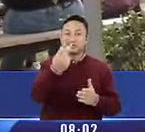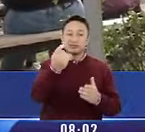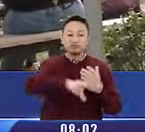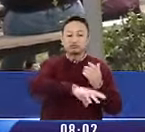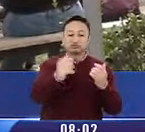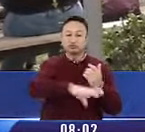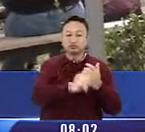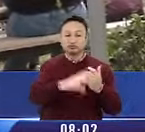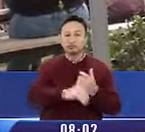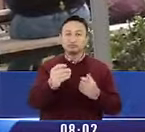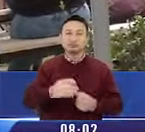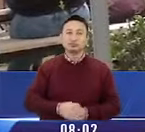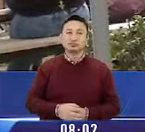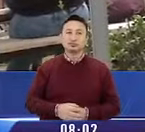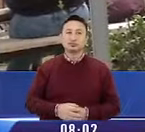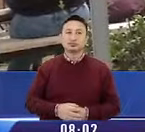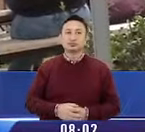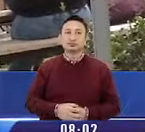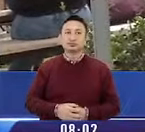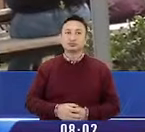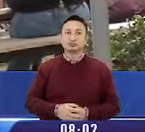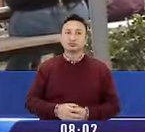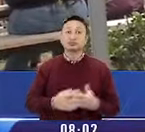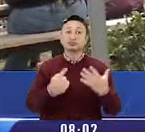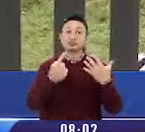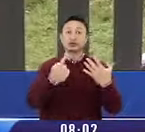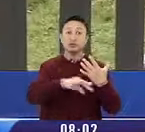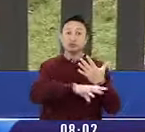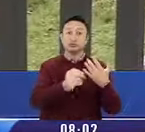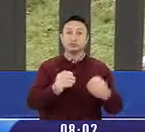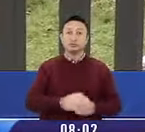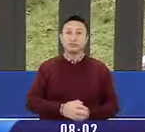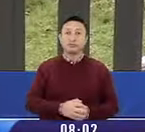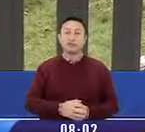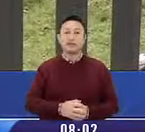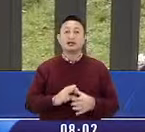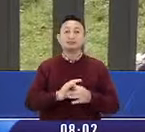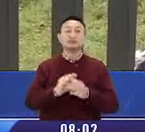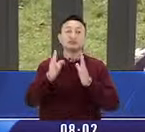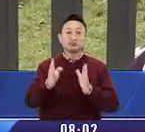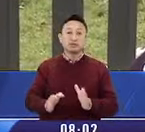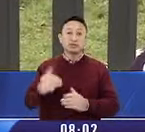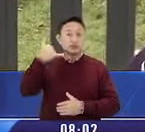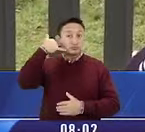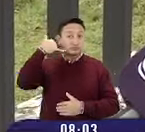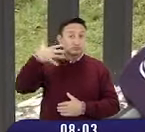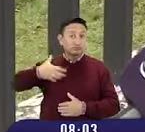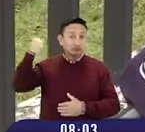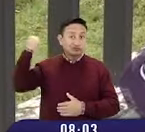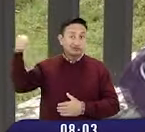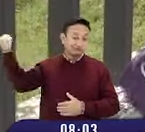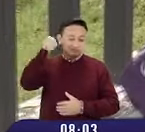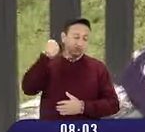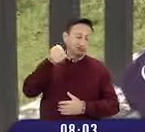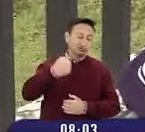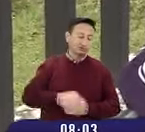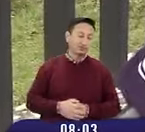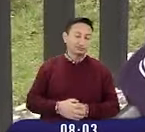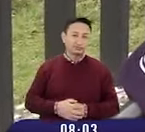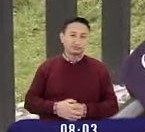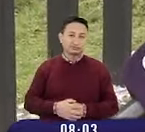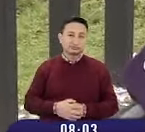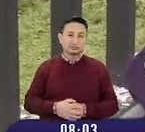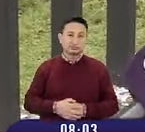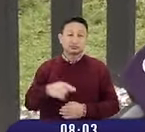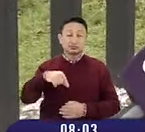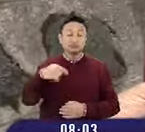Ese ratico les pidieron las claves y les asaltaron a los seis compañeros los celulares. Compañero le habían robado el teléfono, le habían golpeado algo así, sí, pero sí llegó igual